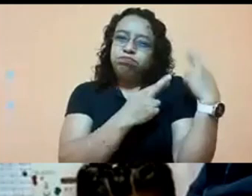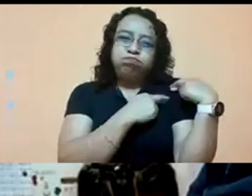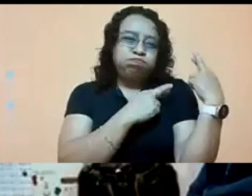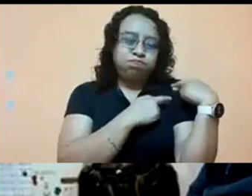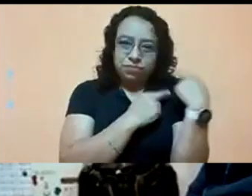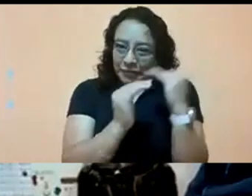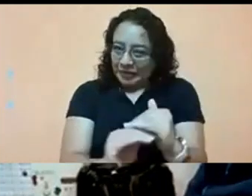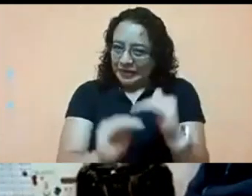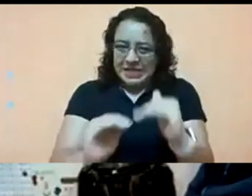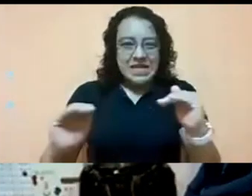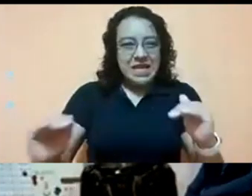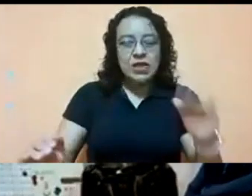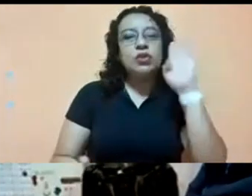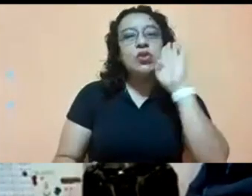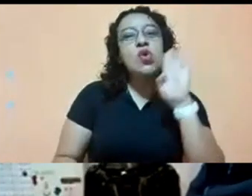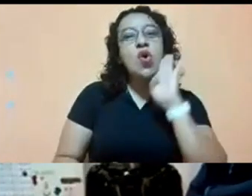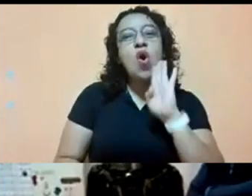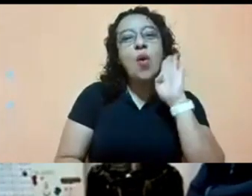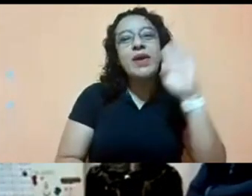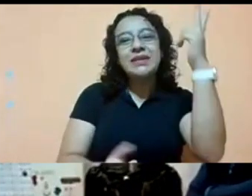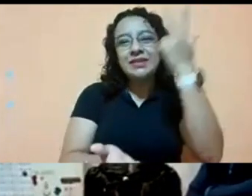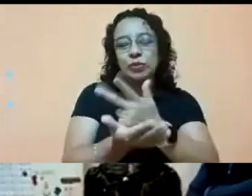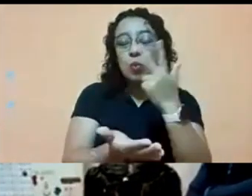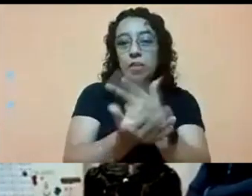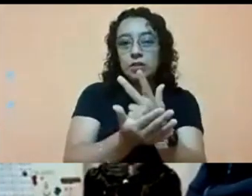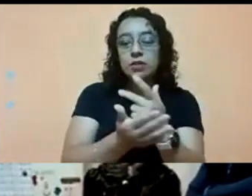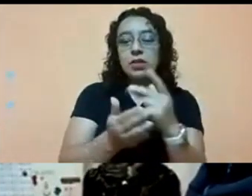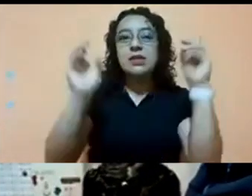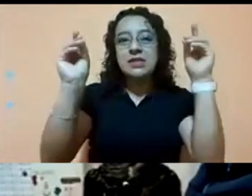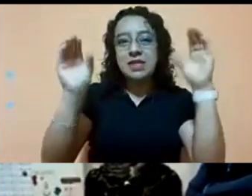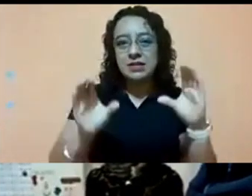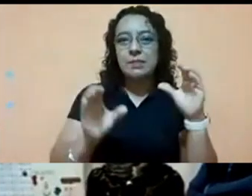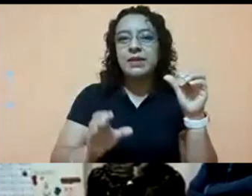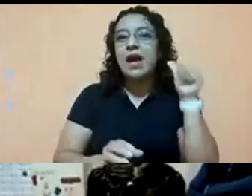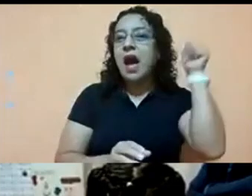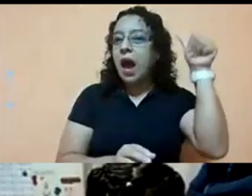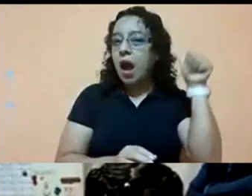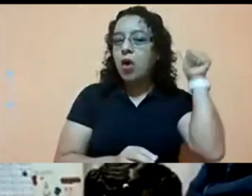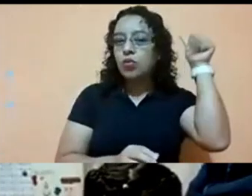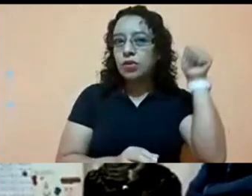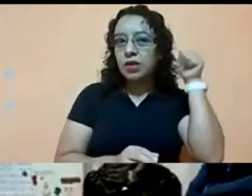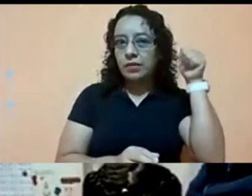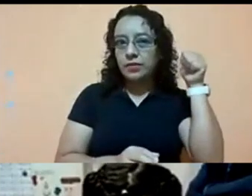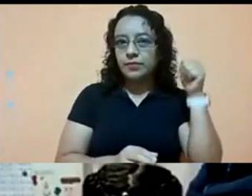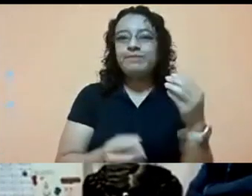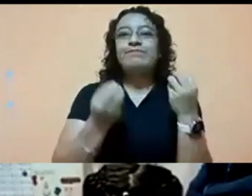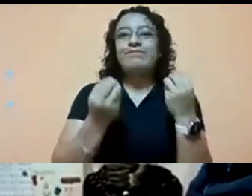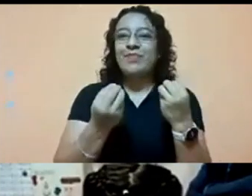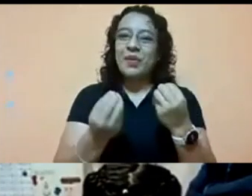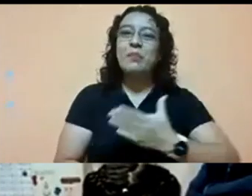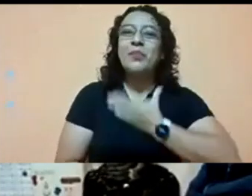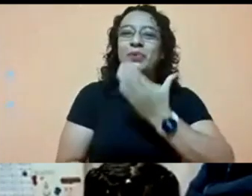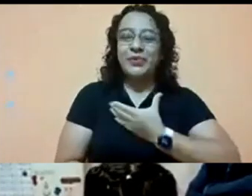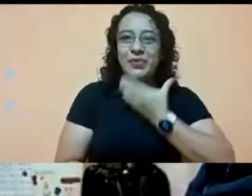niños y jóvenes guatemaltecos con discapacidad auditiva. Estamos muy contentos también de